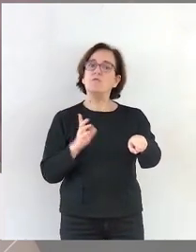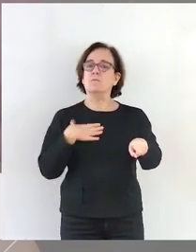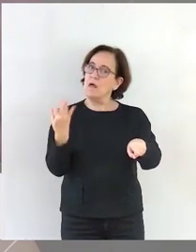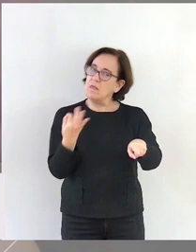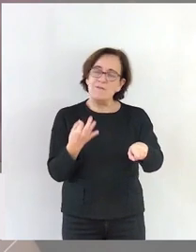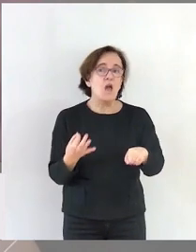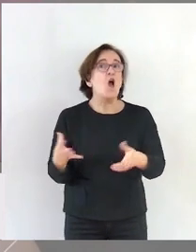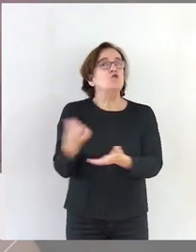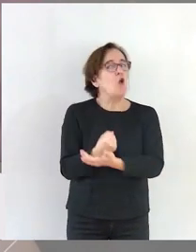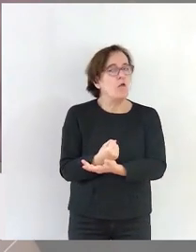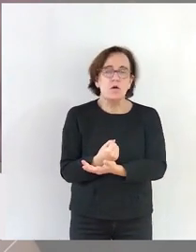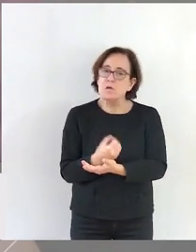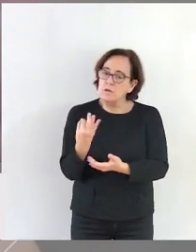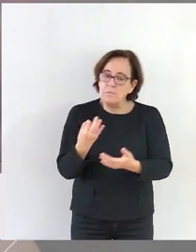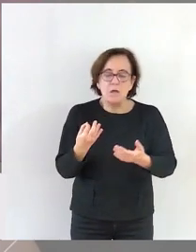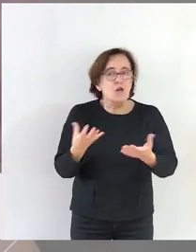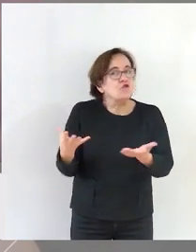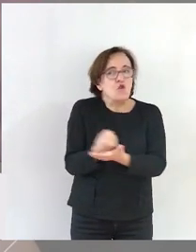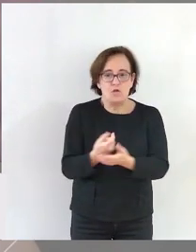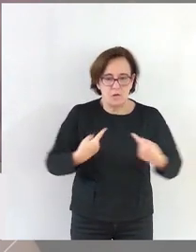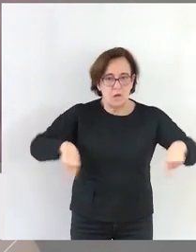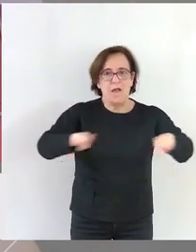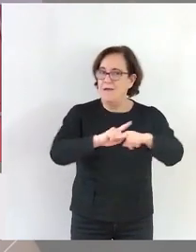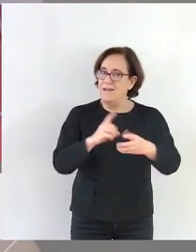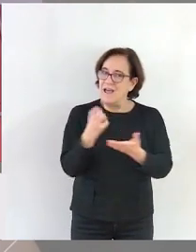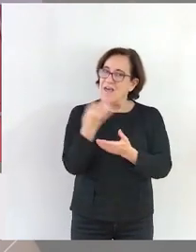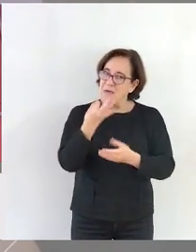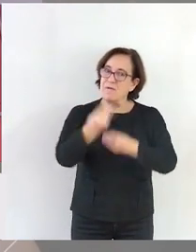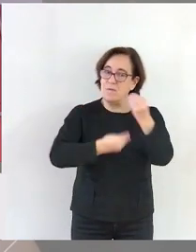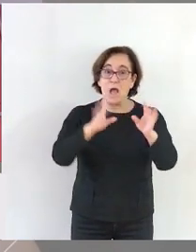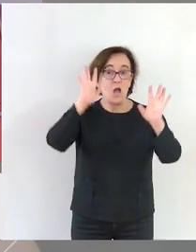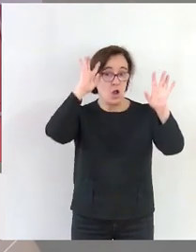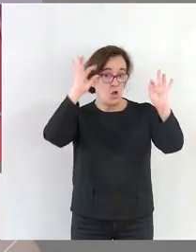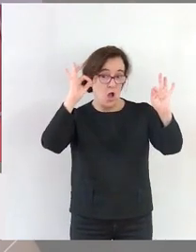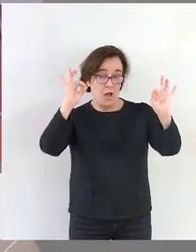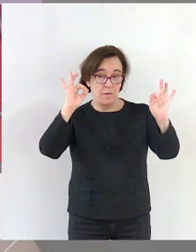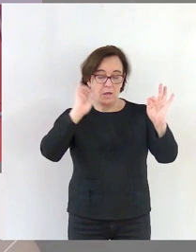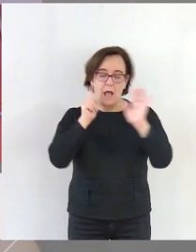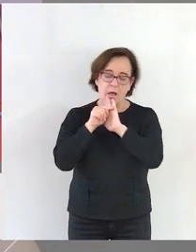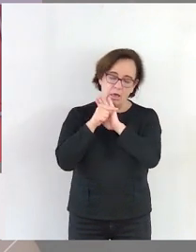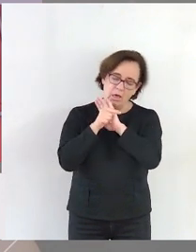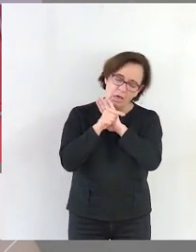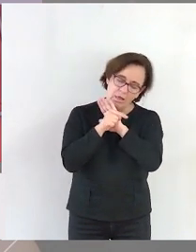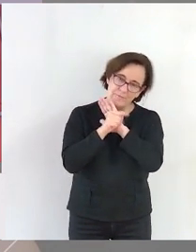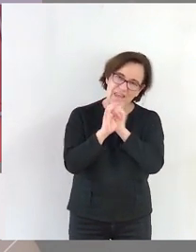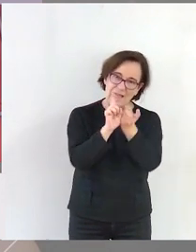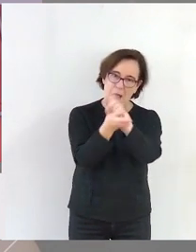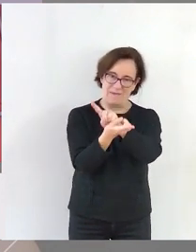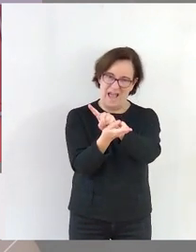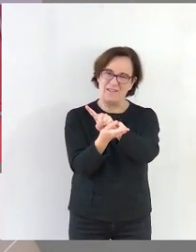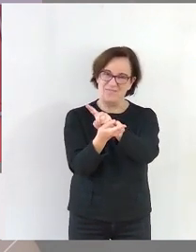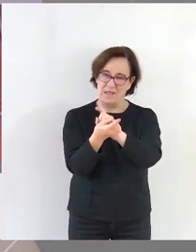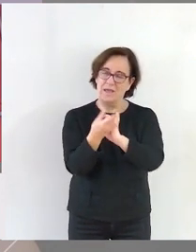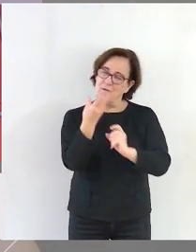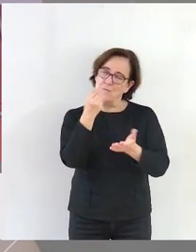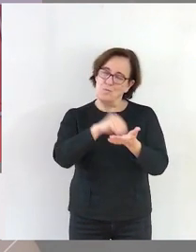es de todos no es de nadie no lo que es de todos es de todos no de nadie entonces la lógica que subyace es la que hay que cambiar y por eso a veces es